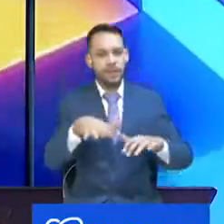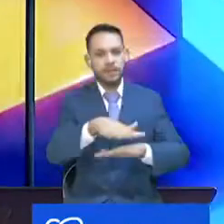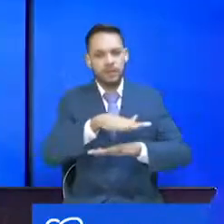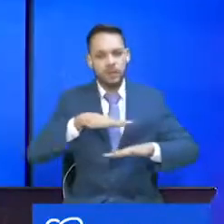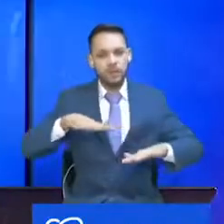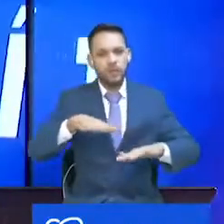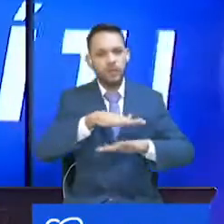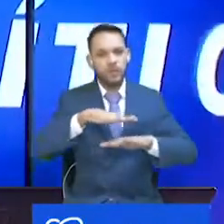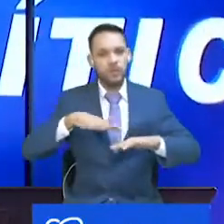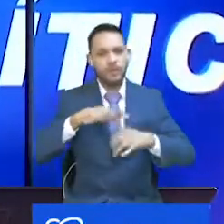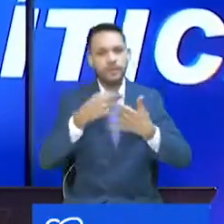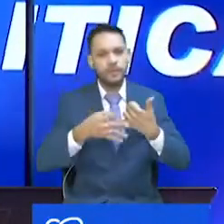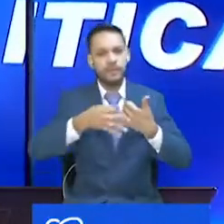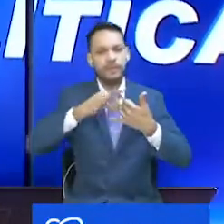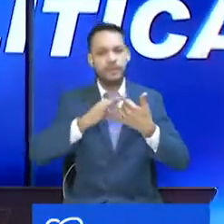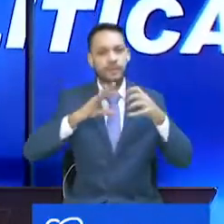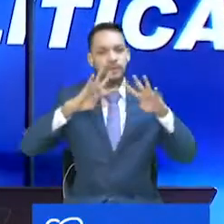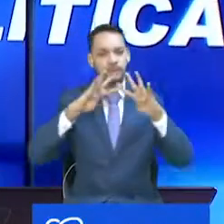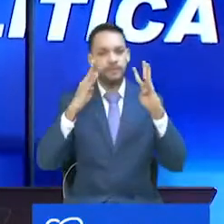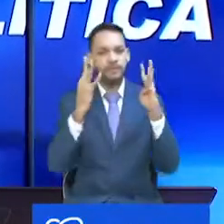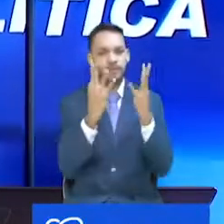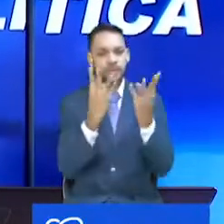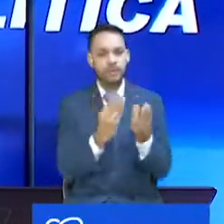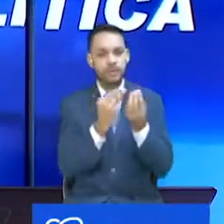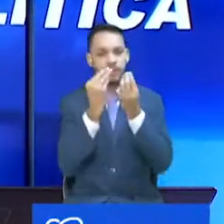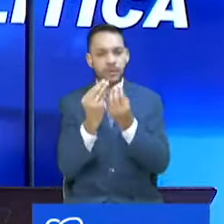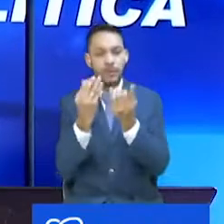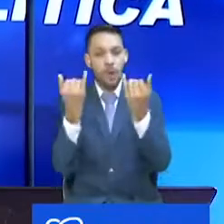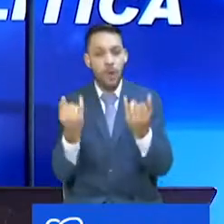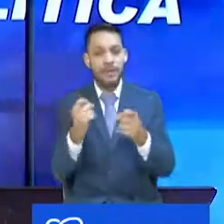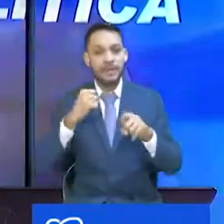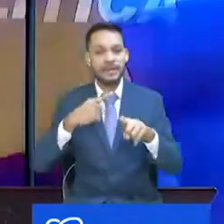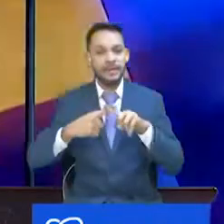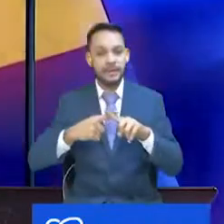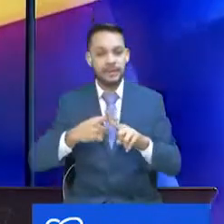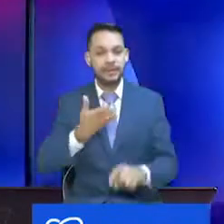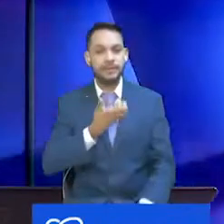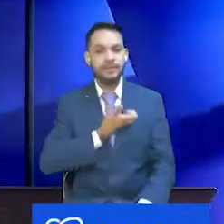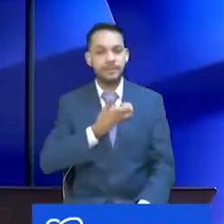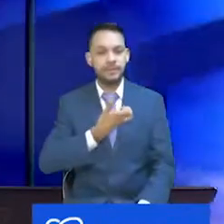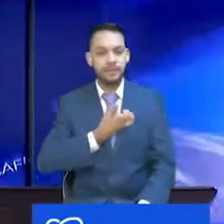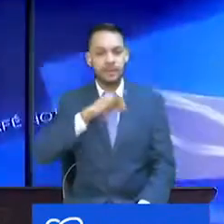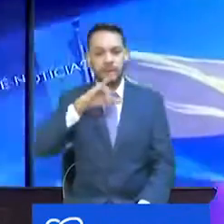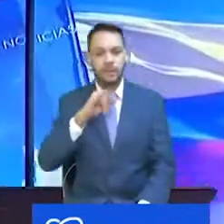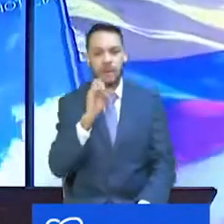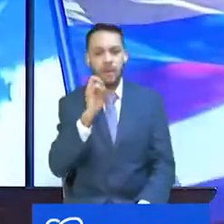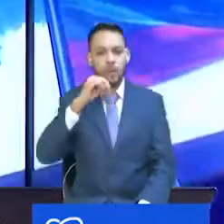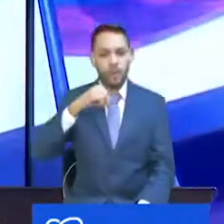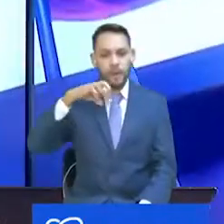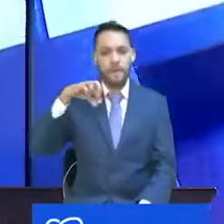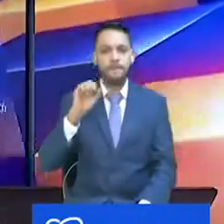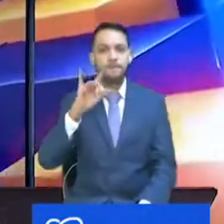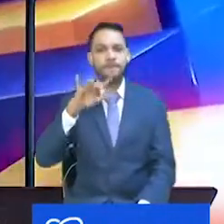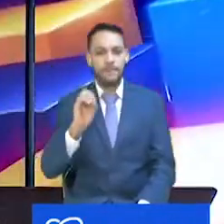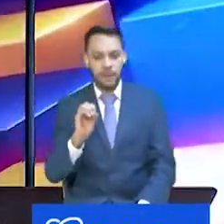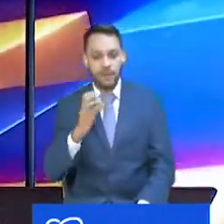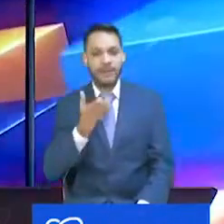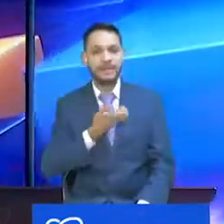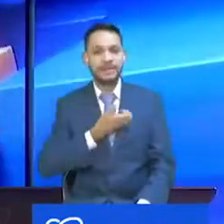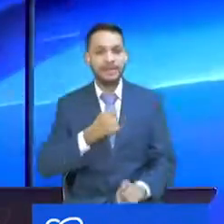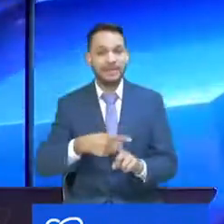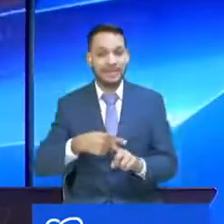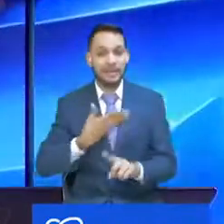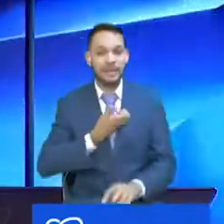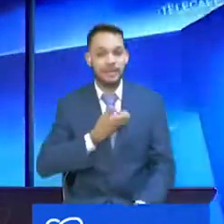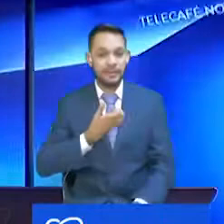representación en el senado de la república hoy fue el encuentro del ex alcalde de pereira juan pablo gallo con los medios de comunicación nuestro compañero manuel ignacio